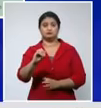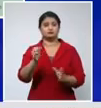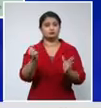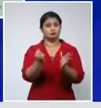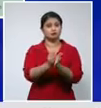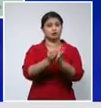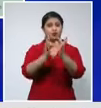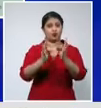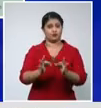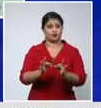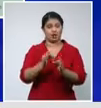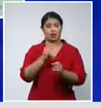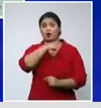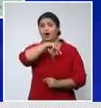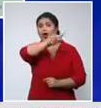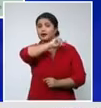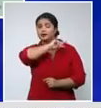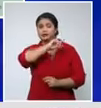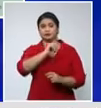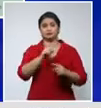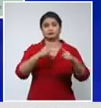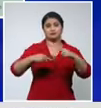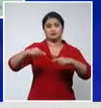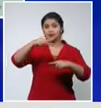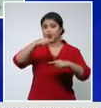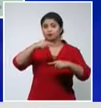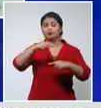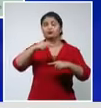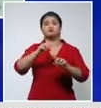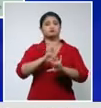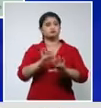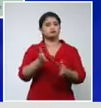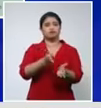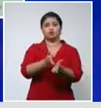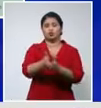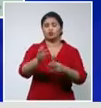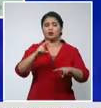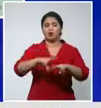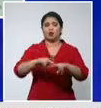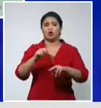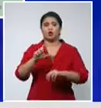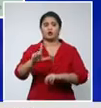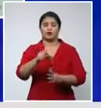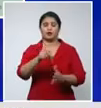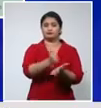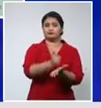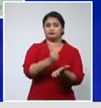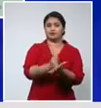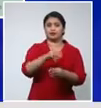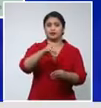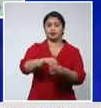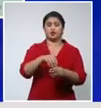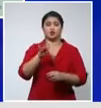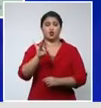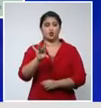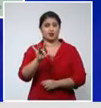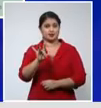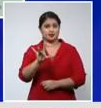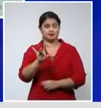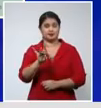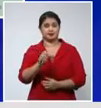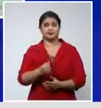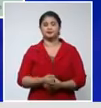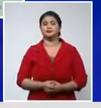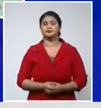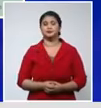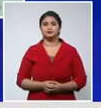mayor número de casos en el municipio Holguín con 15, que es además donde tiene la mayor transmisión,